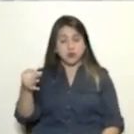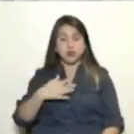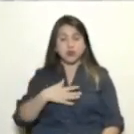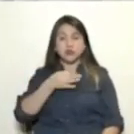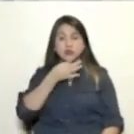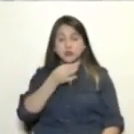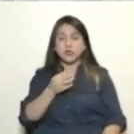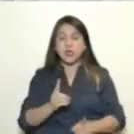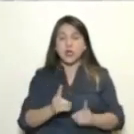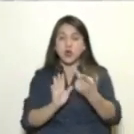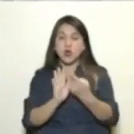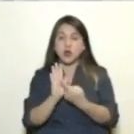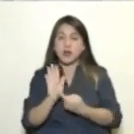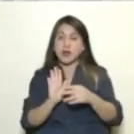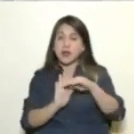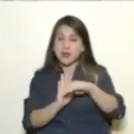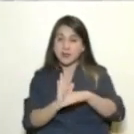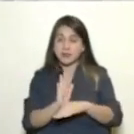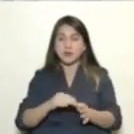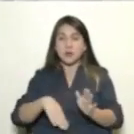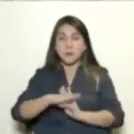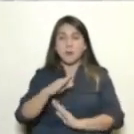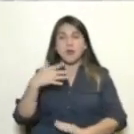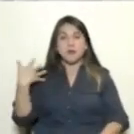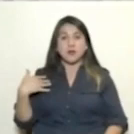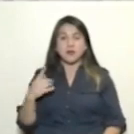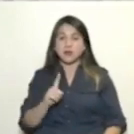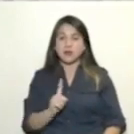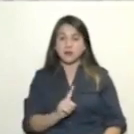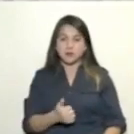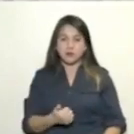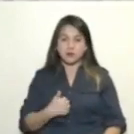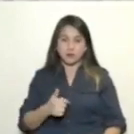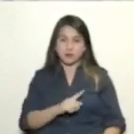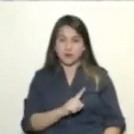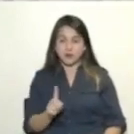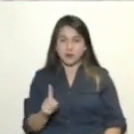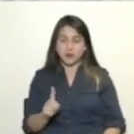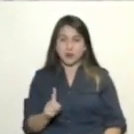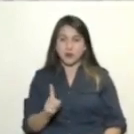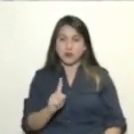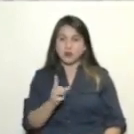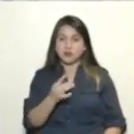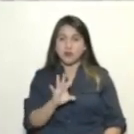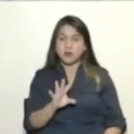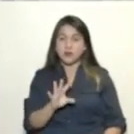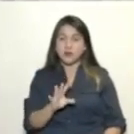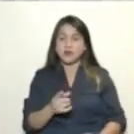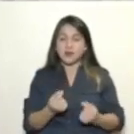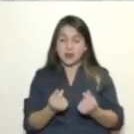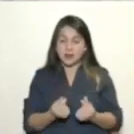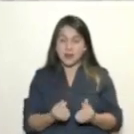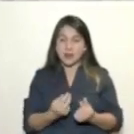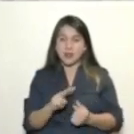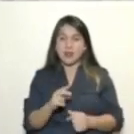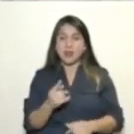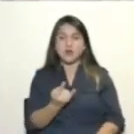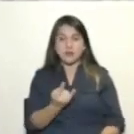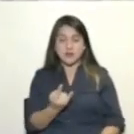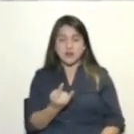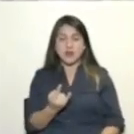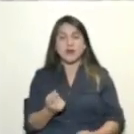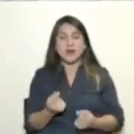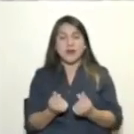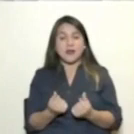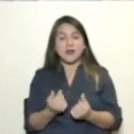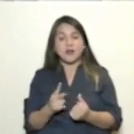establecí estos requisitos, uno de los cuales más importante no se cumplió, era que no solamente acreditar la calidad de la universidad y